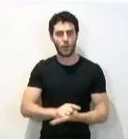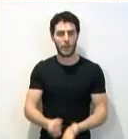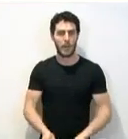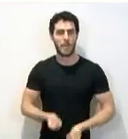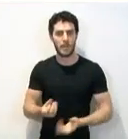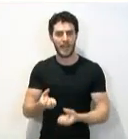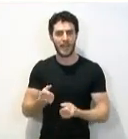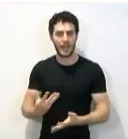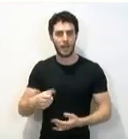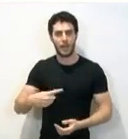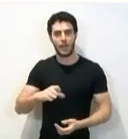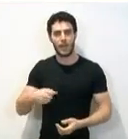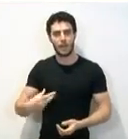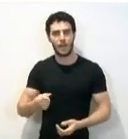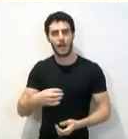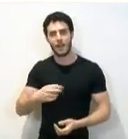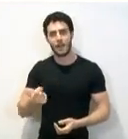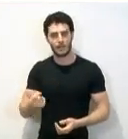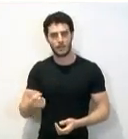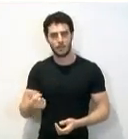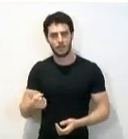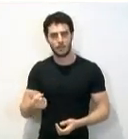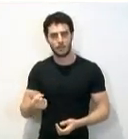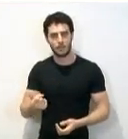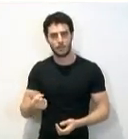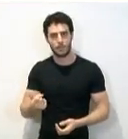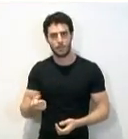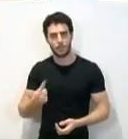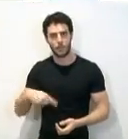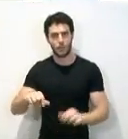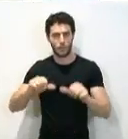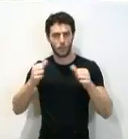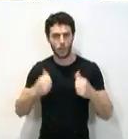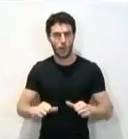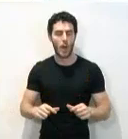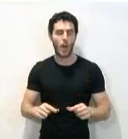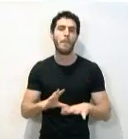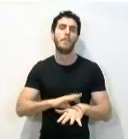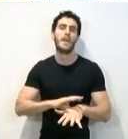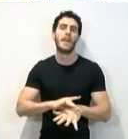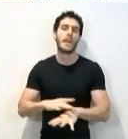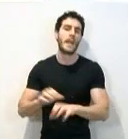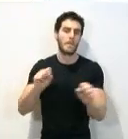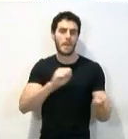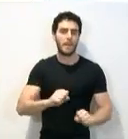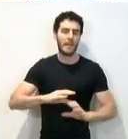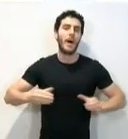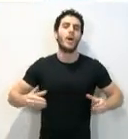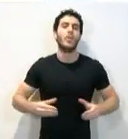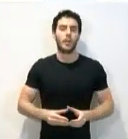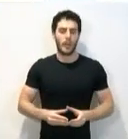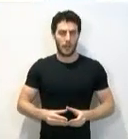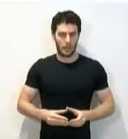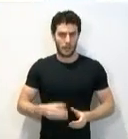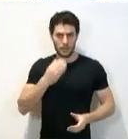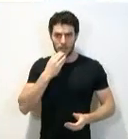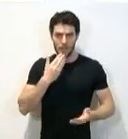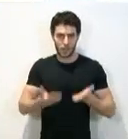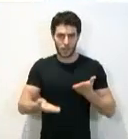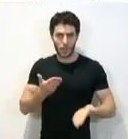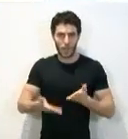Alma Ata con apostar por un modelo de medicina preventiva y comunitaria frente al